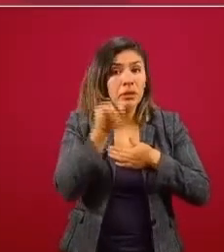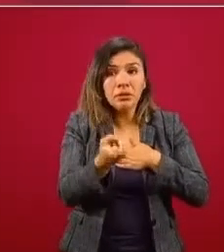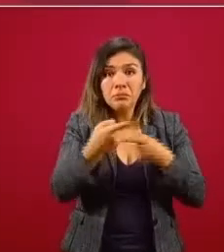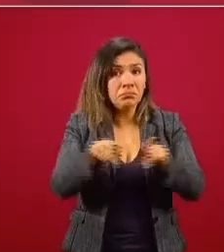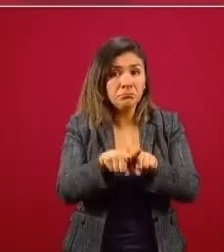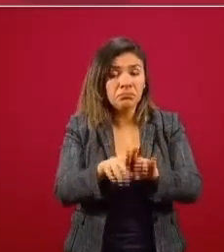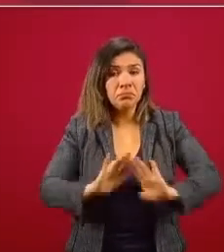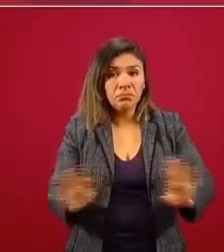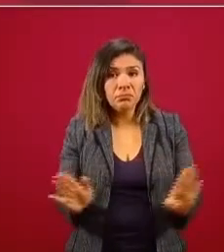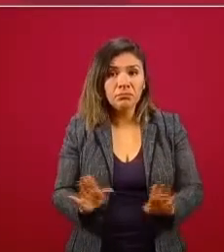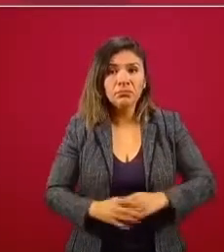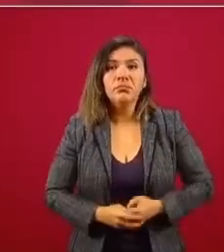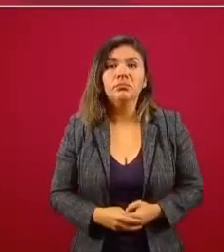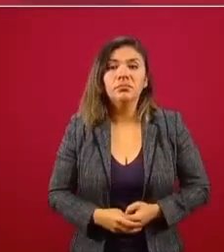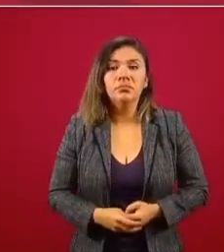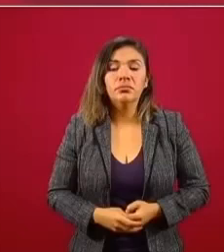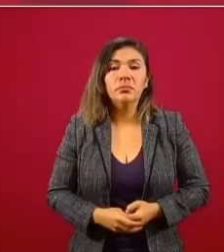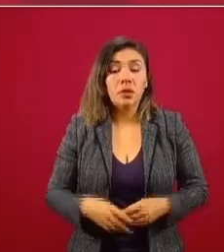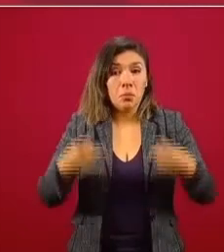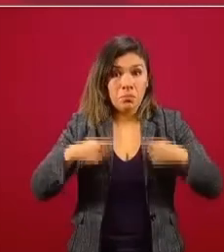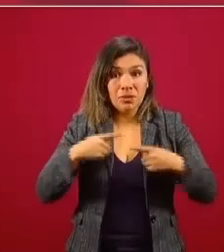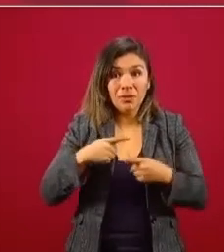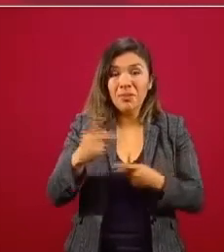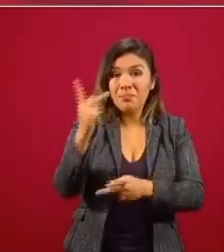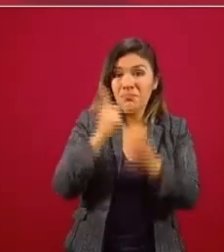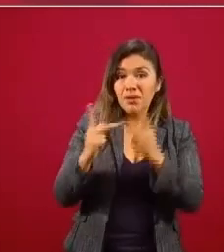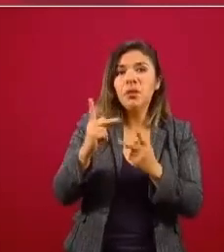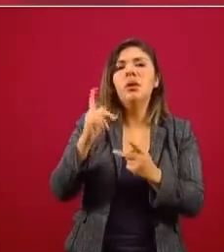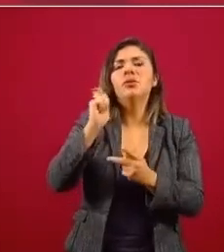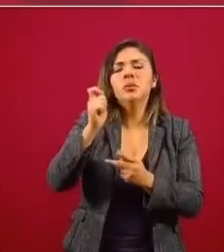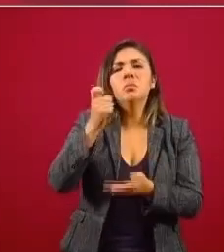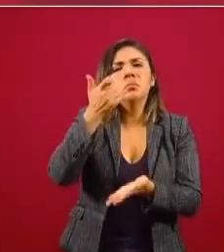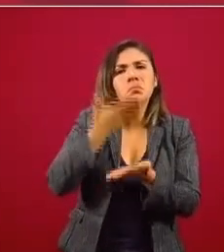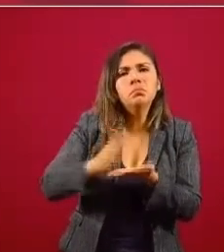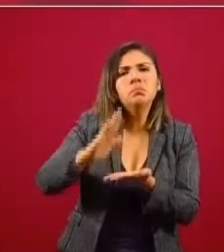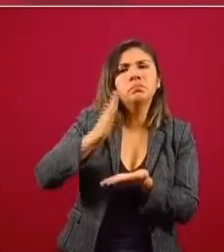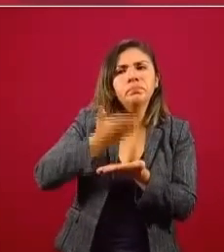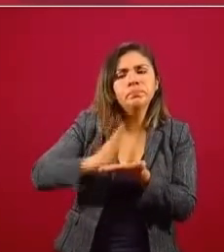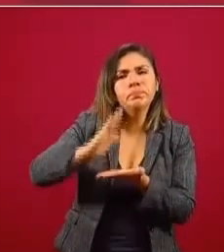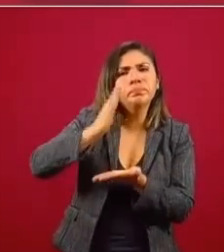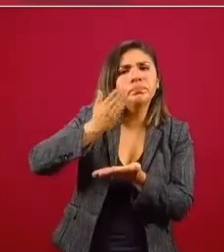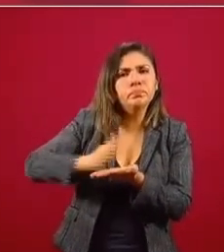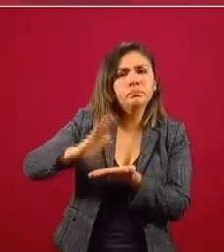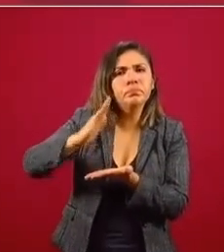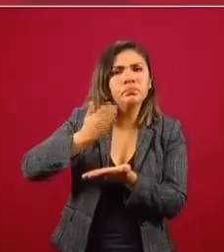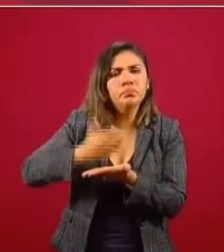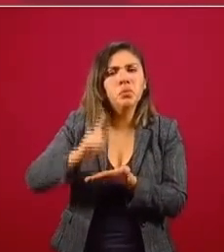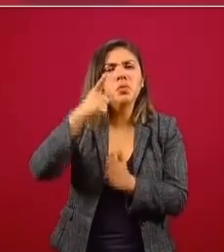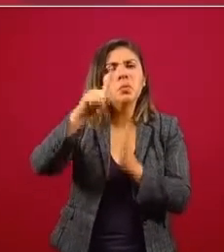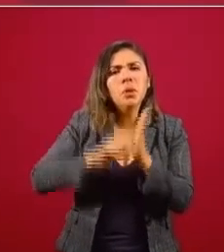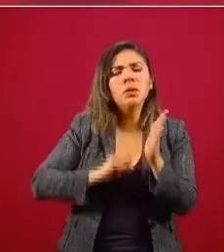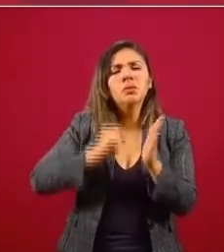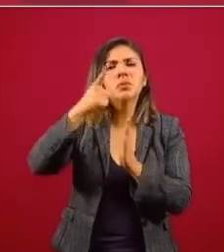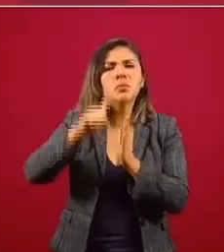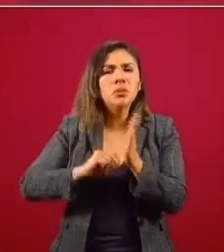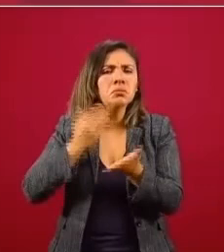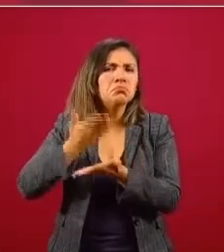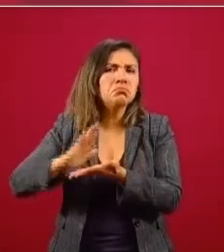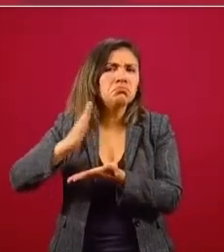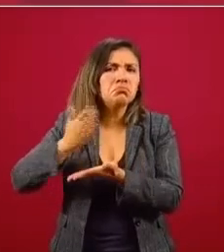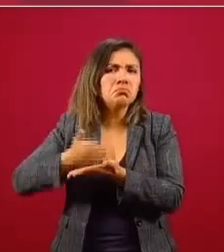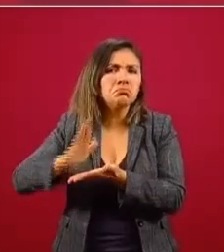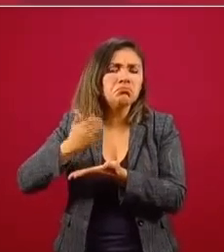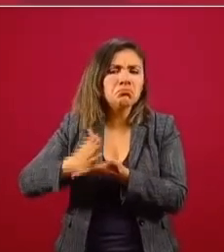ellos quienes reciben estos créditos van a ir abonando mes con mes